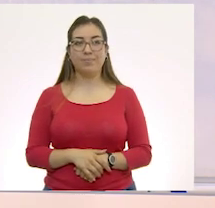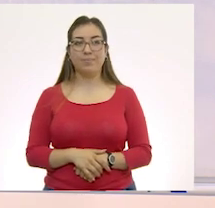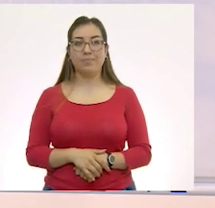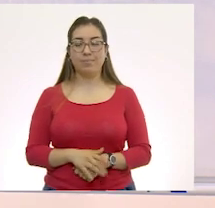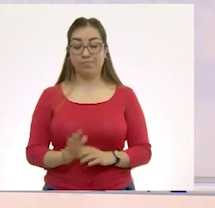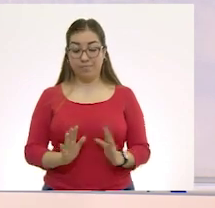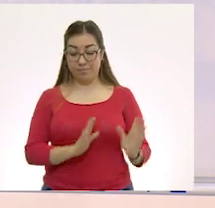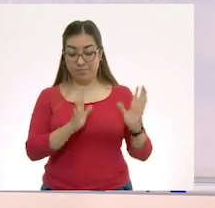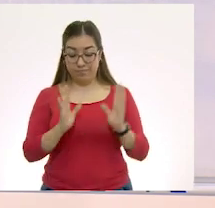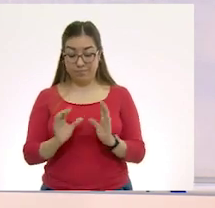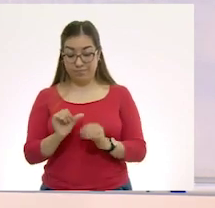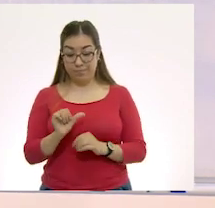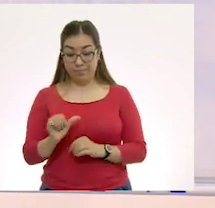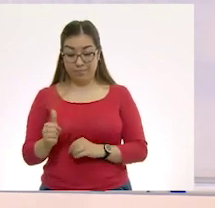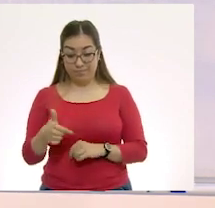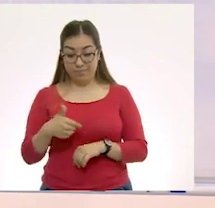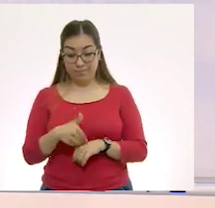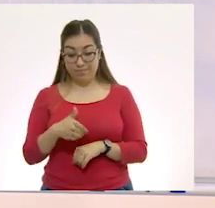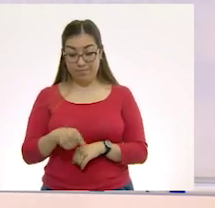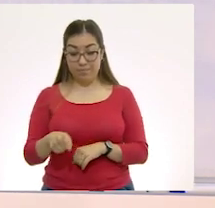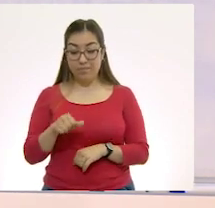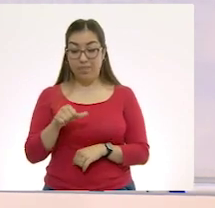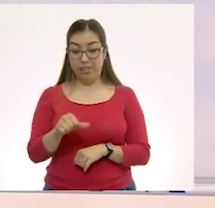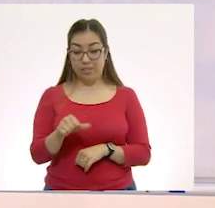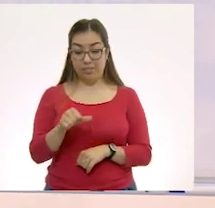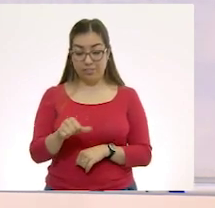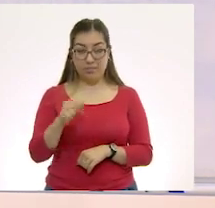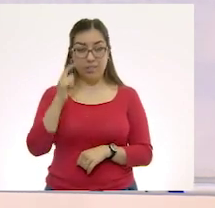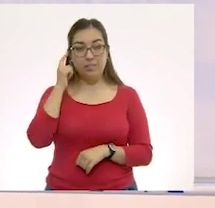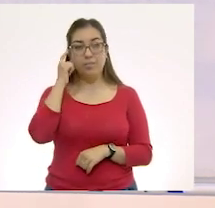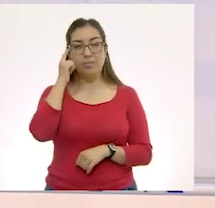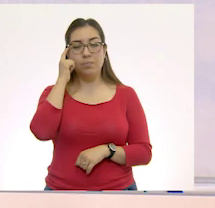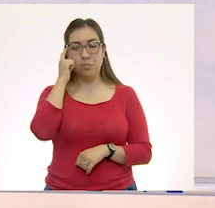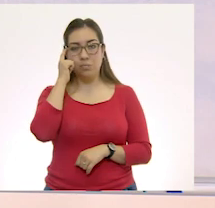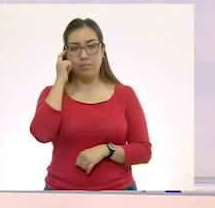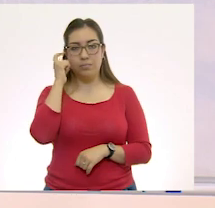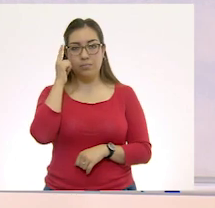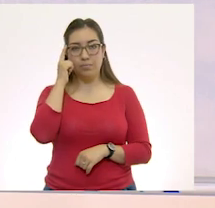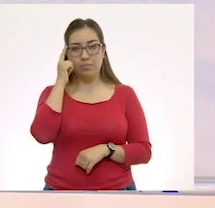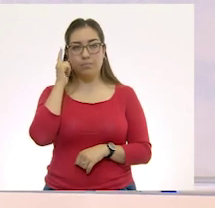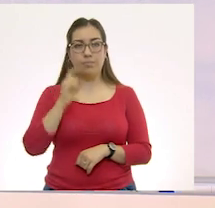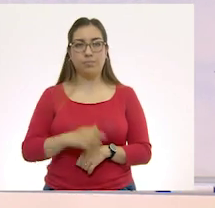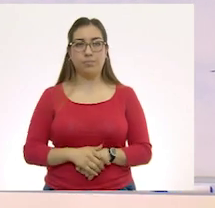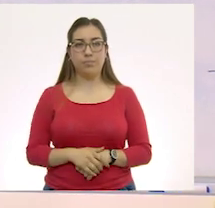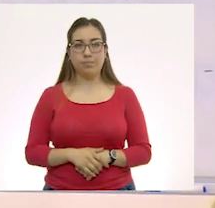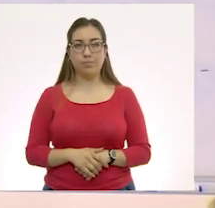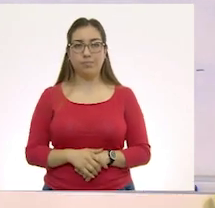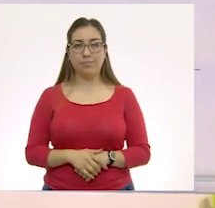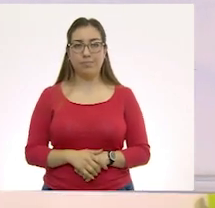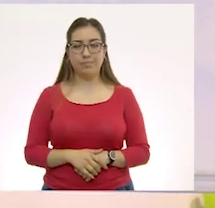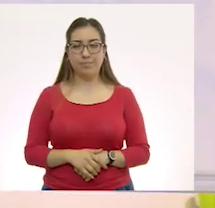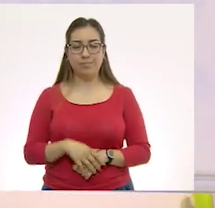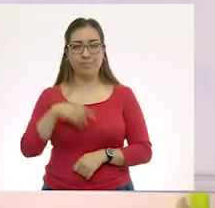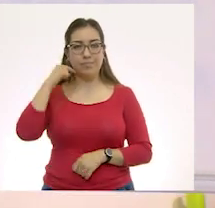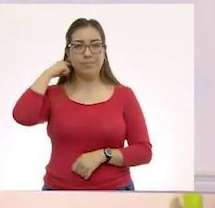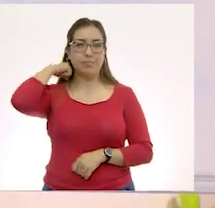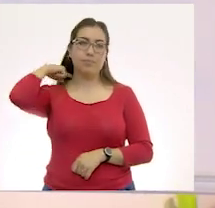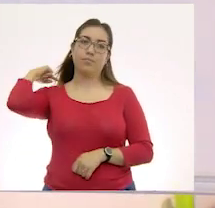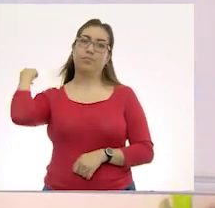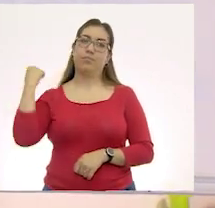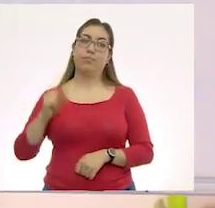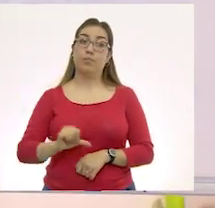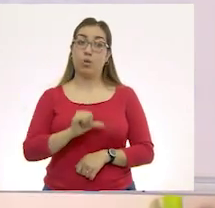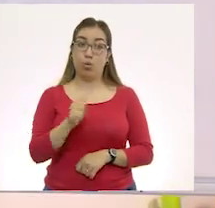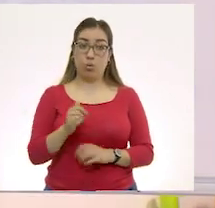el siguiente número es el 16 16 6 el